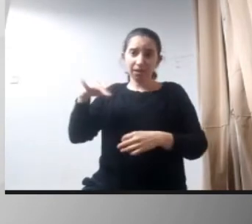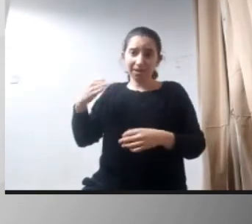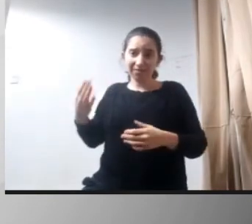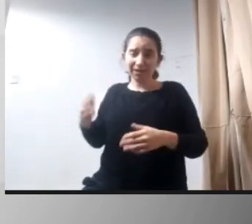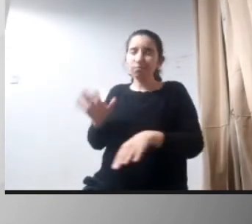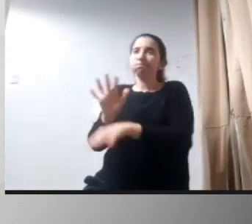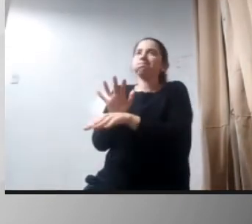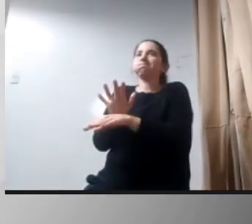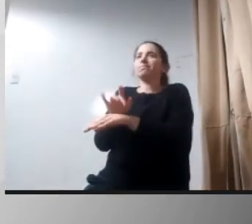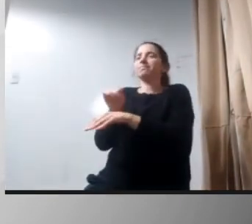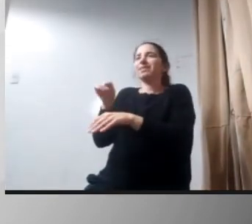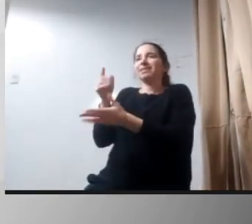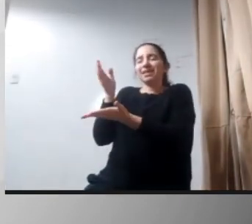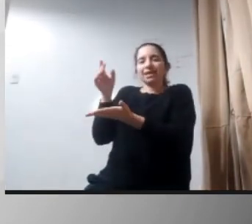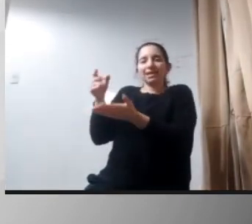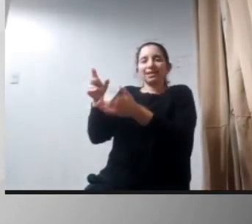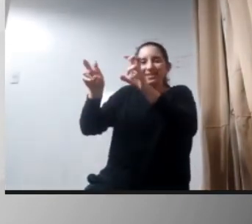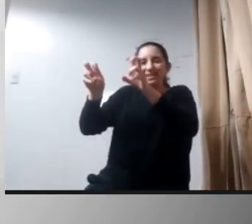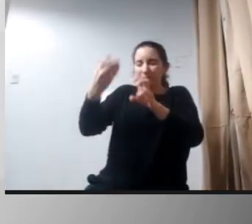laborales.